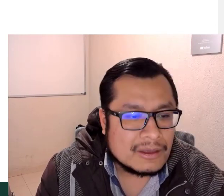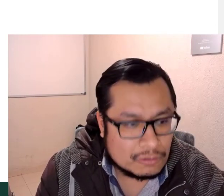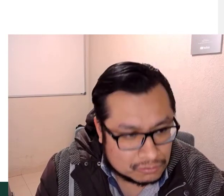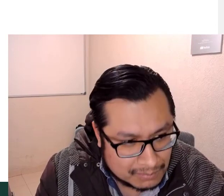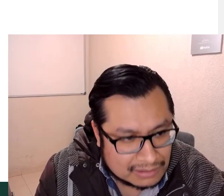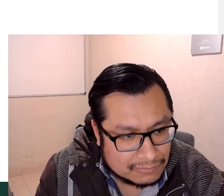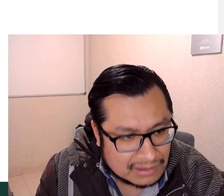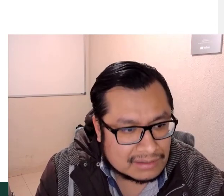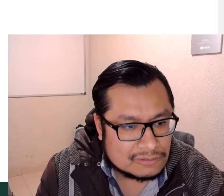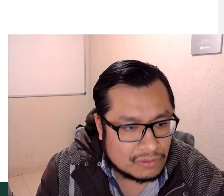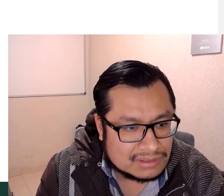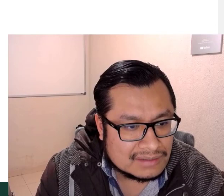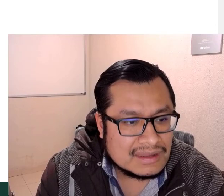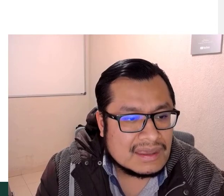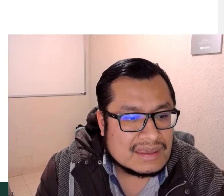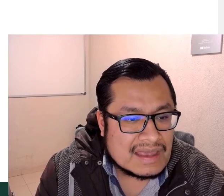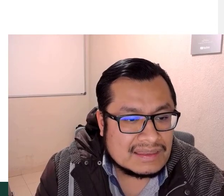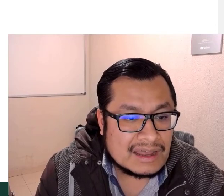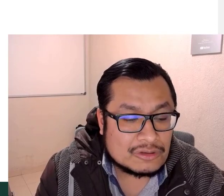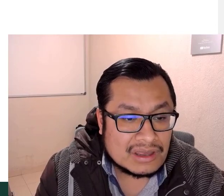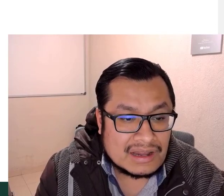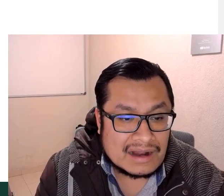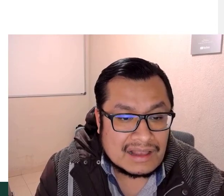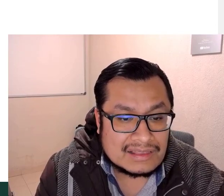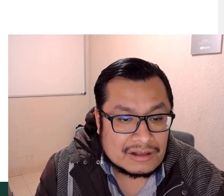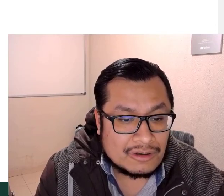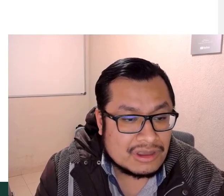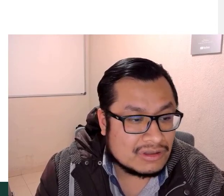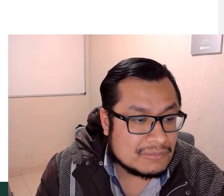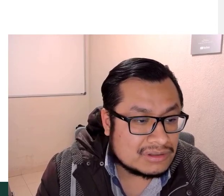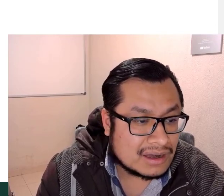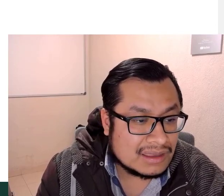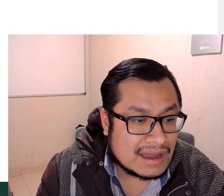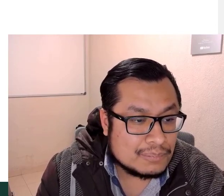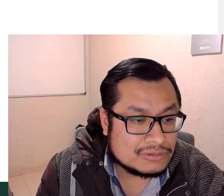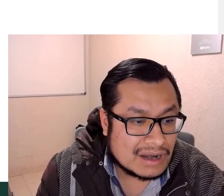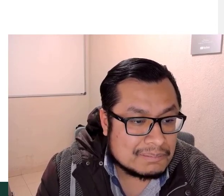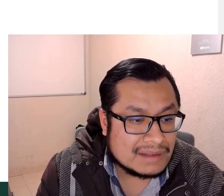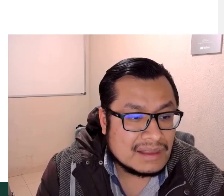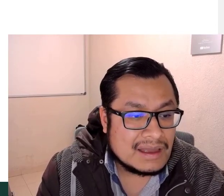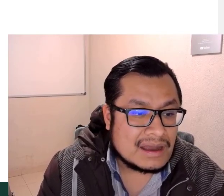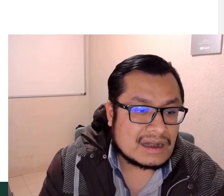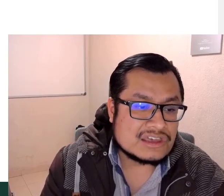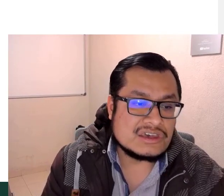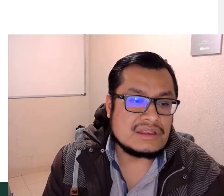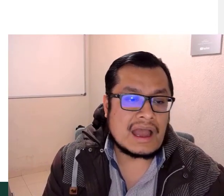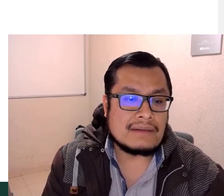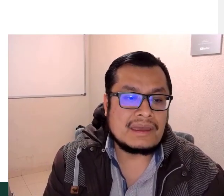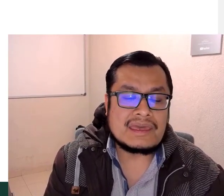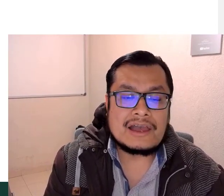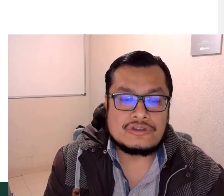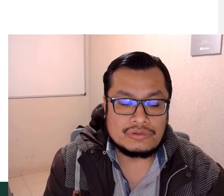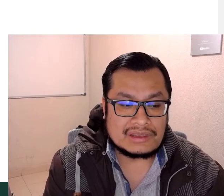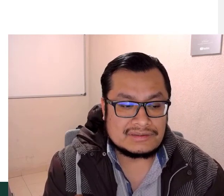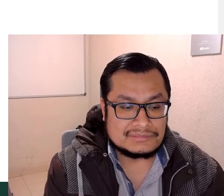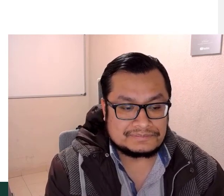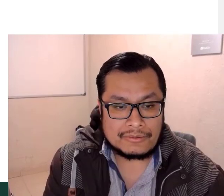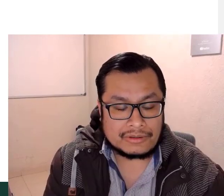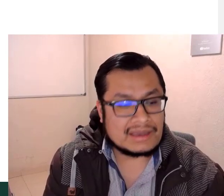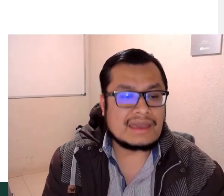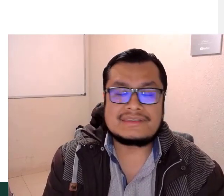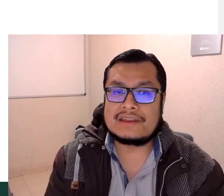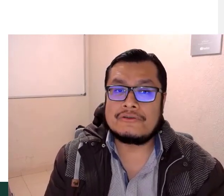mexico luís humberto fernández fuentes y el director general del tecnológico de monterrey campus tlalpan rashid abella yúnes